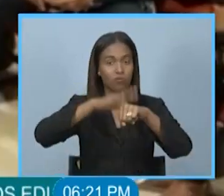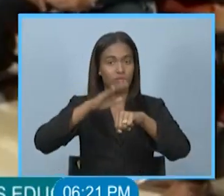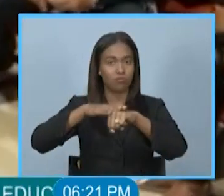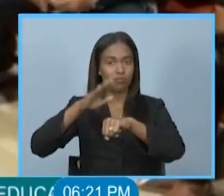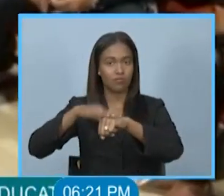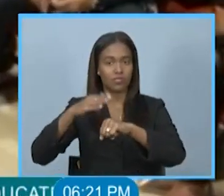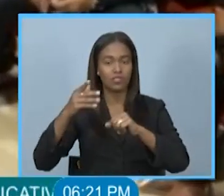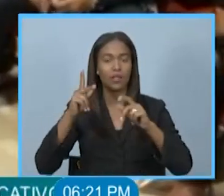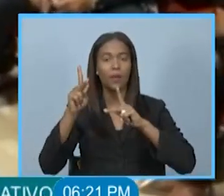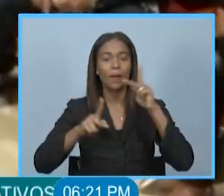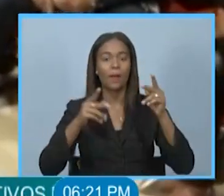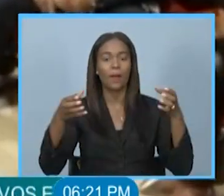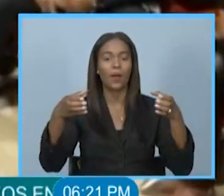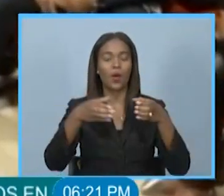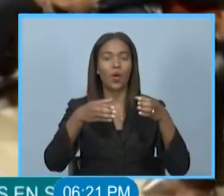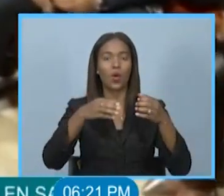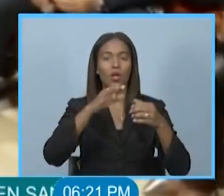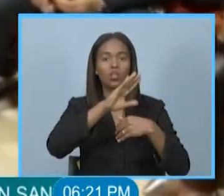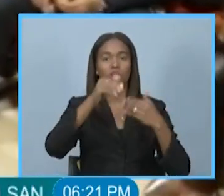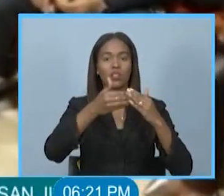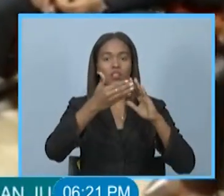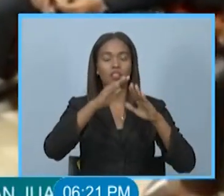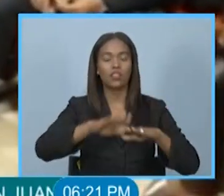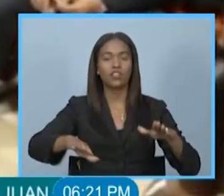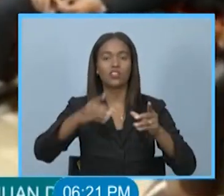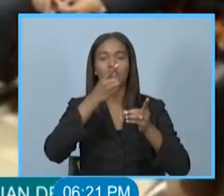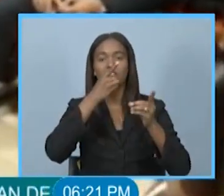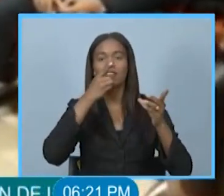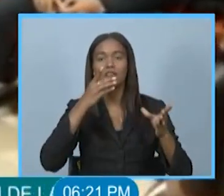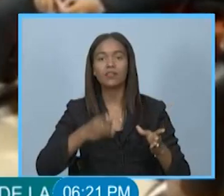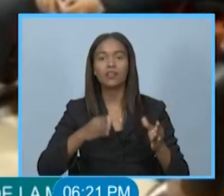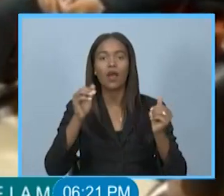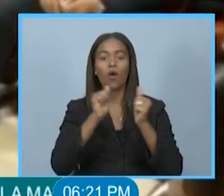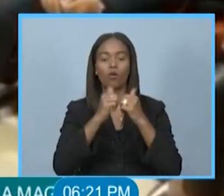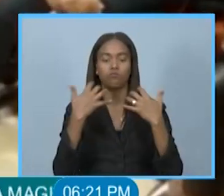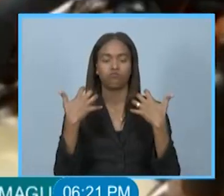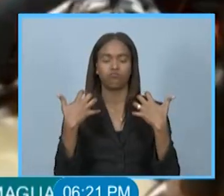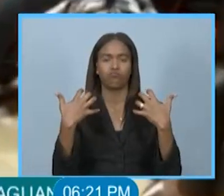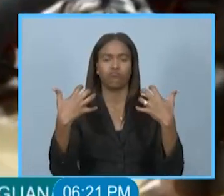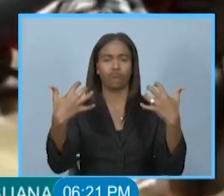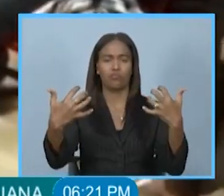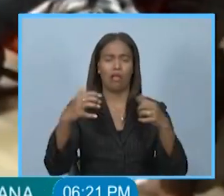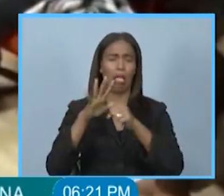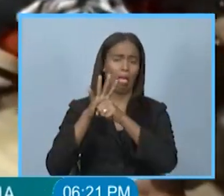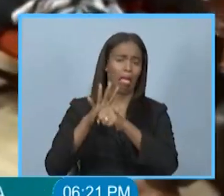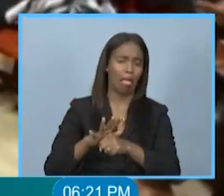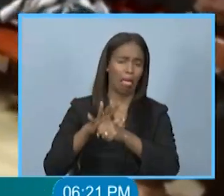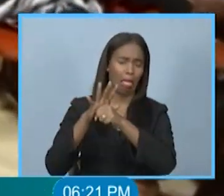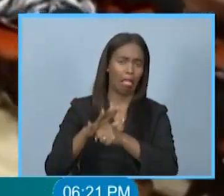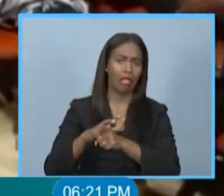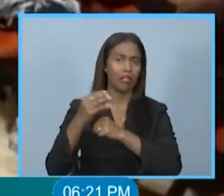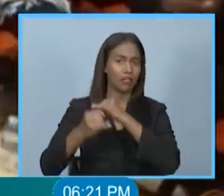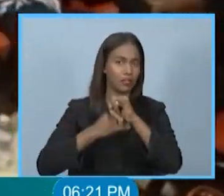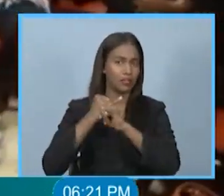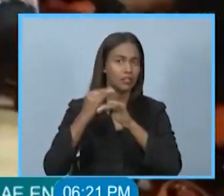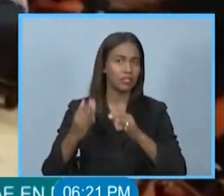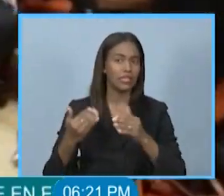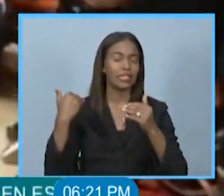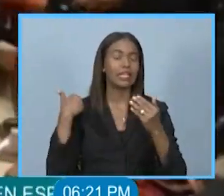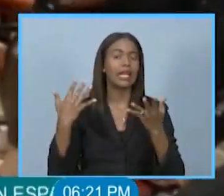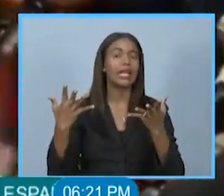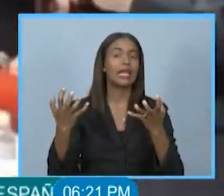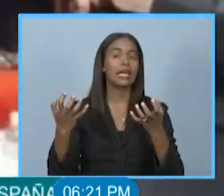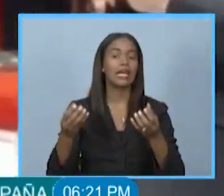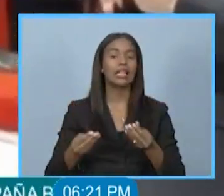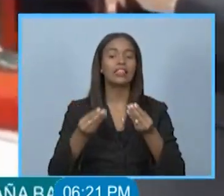a la unidad nacional de todos los sectores dominicanos y la diáspora ante las presiones internacionales que procuran